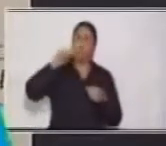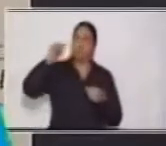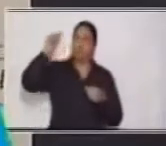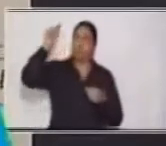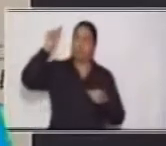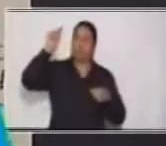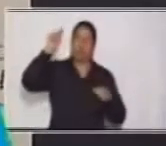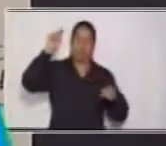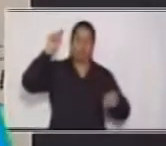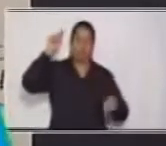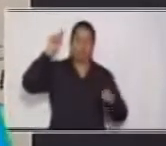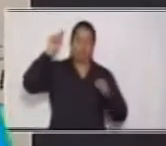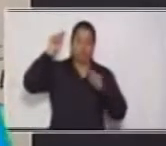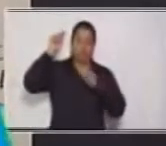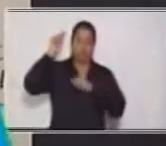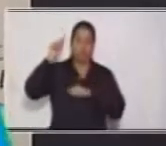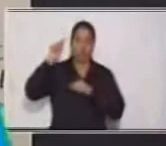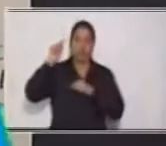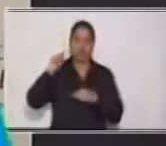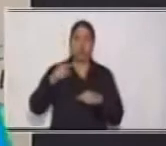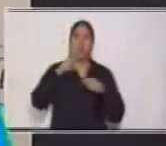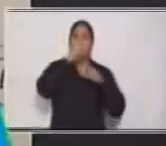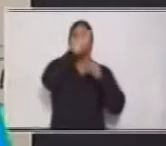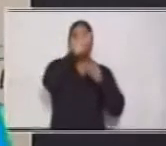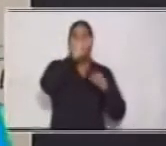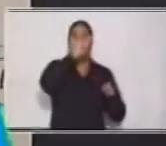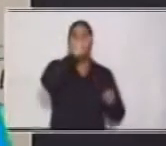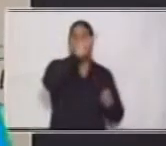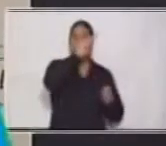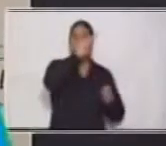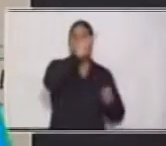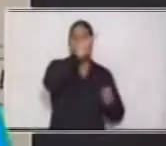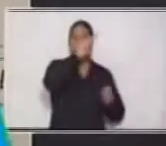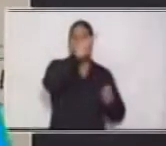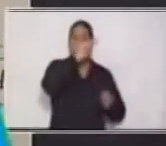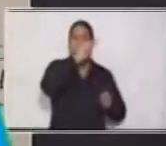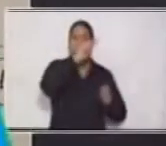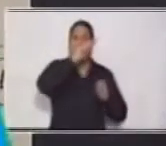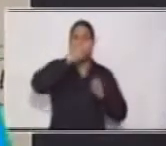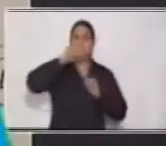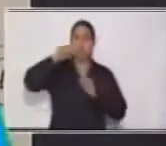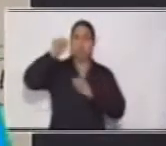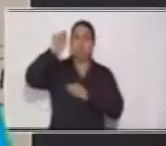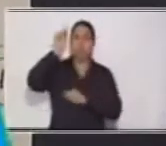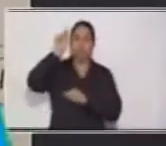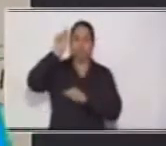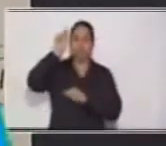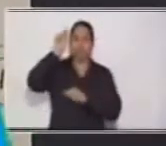A, desde los vértices A, y se va acercando